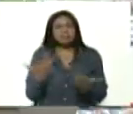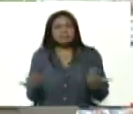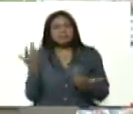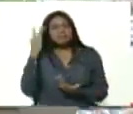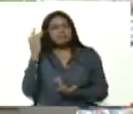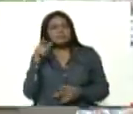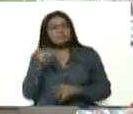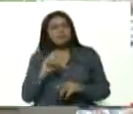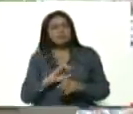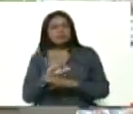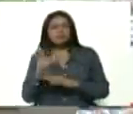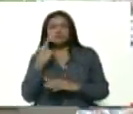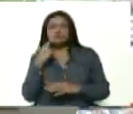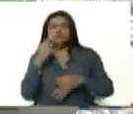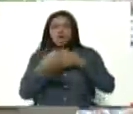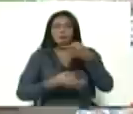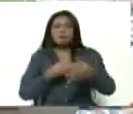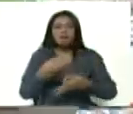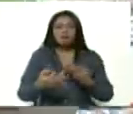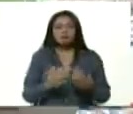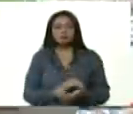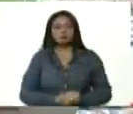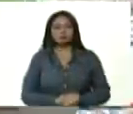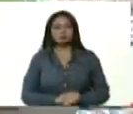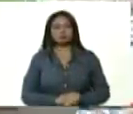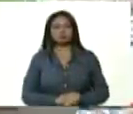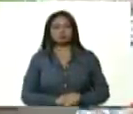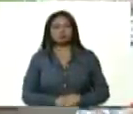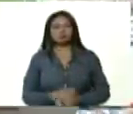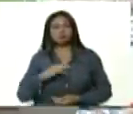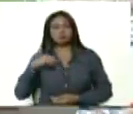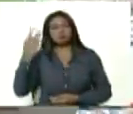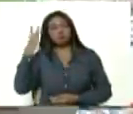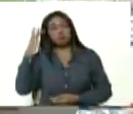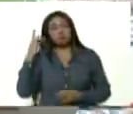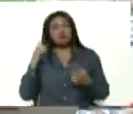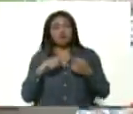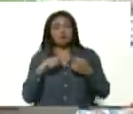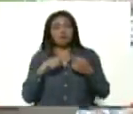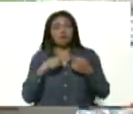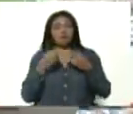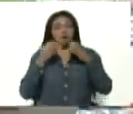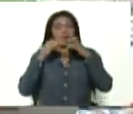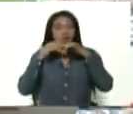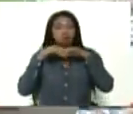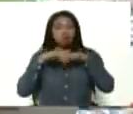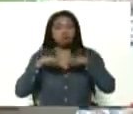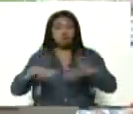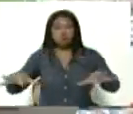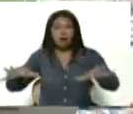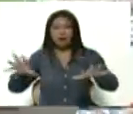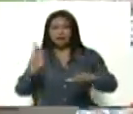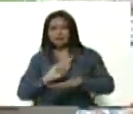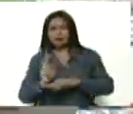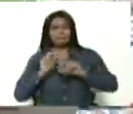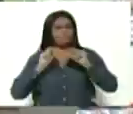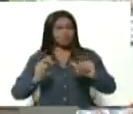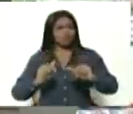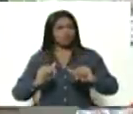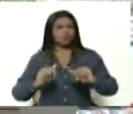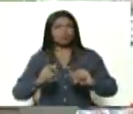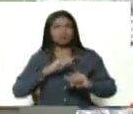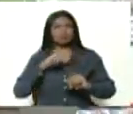virus? Dice el doctor Tedros. Sabemos que se propaga rápidamente y sabemos que